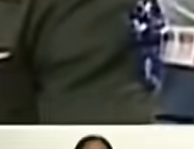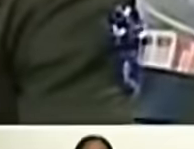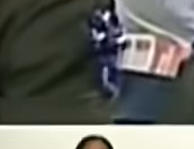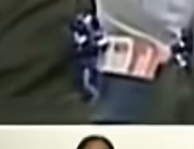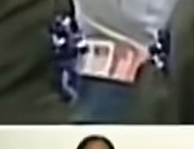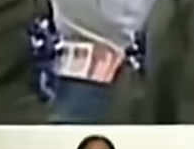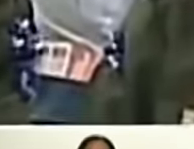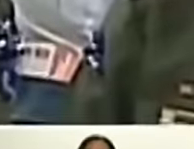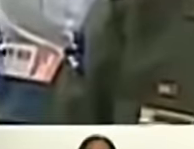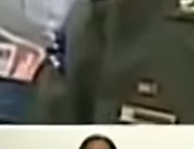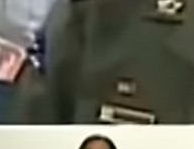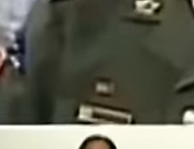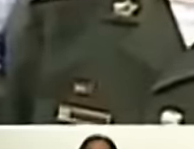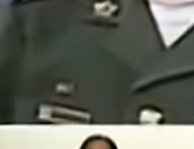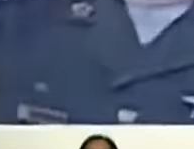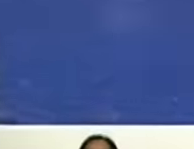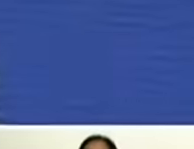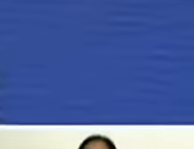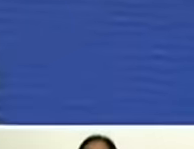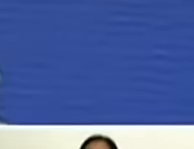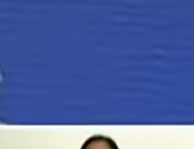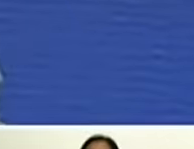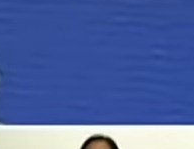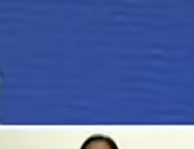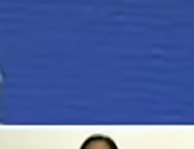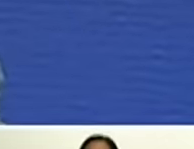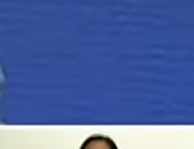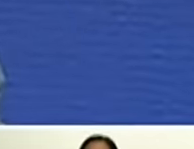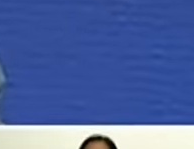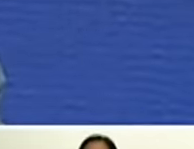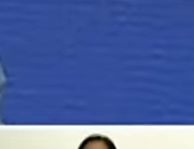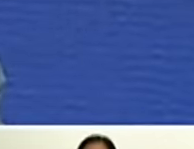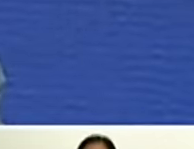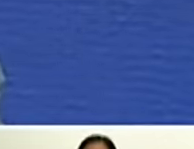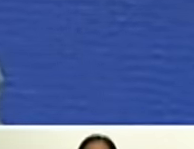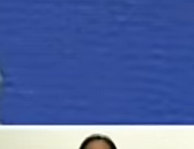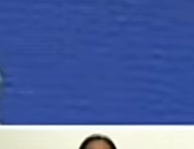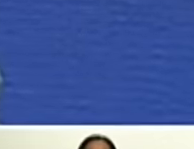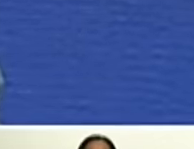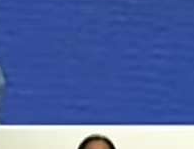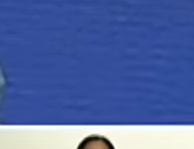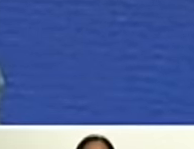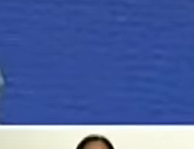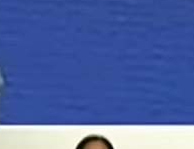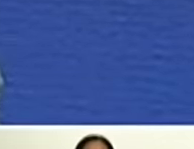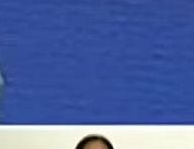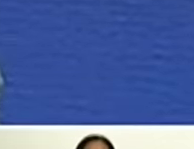1846, 1848, surgió un gran líder en Venezuela,